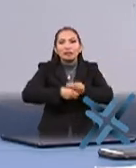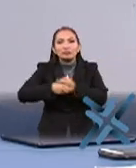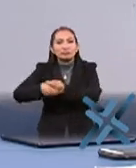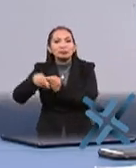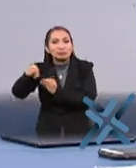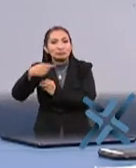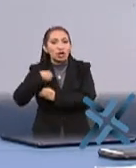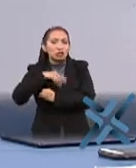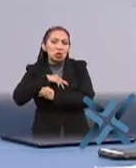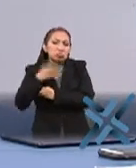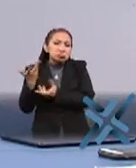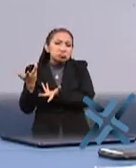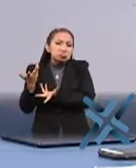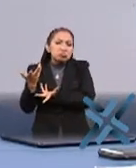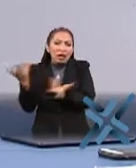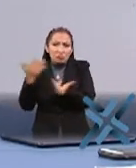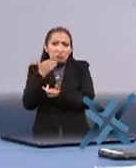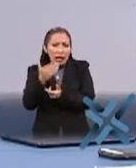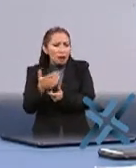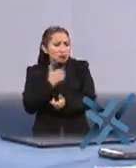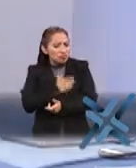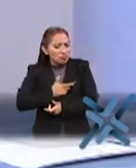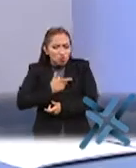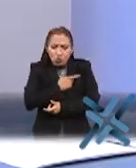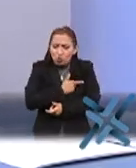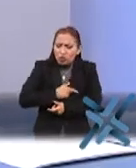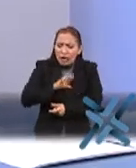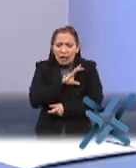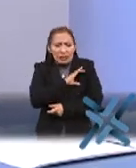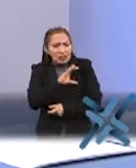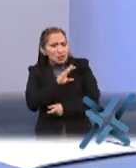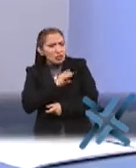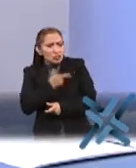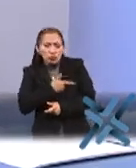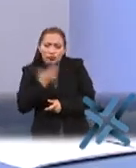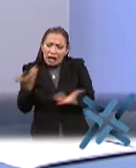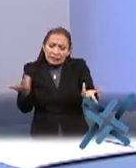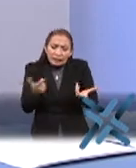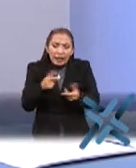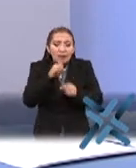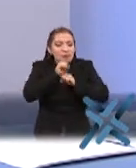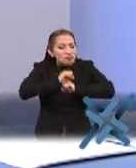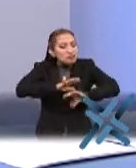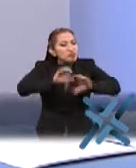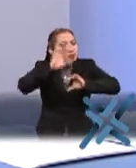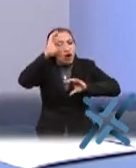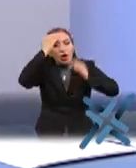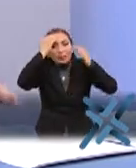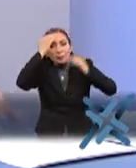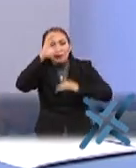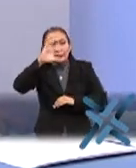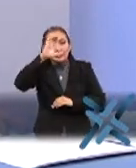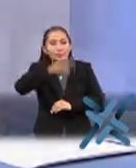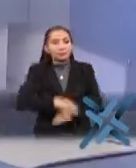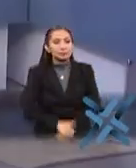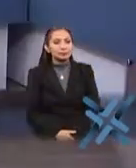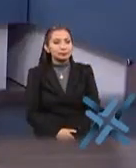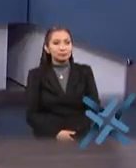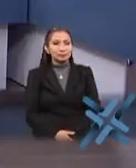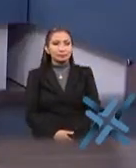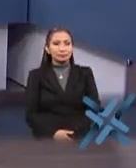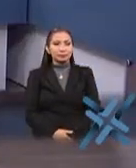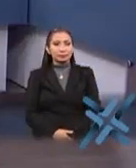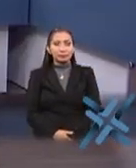cosas con mucha pasión, con mucho cariño, y sobre todo pues difundir el conocimiento científico de México. Claro, claro. Pues